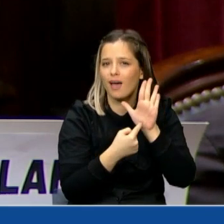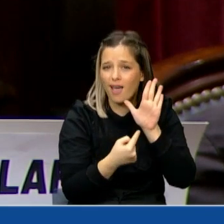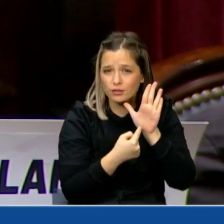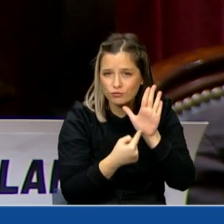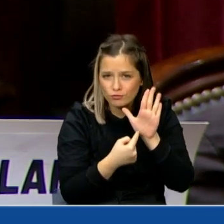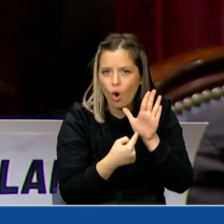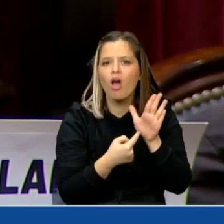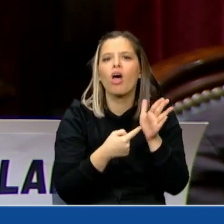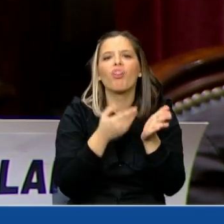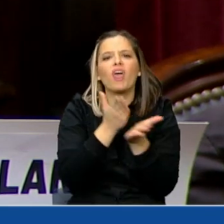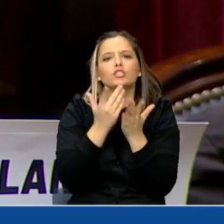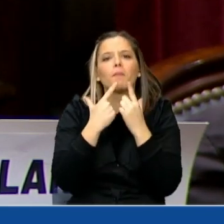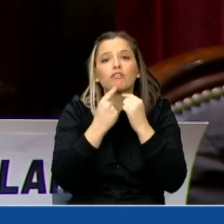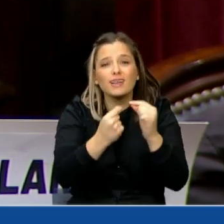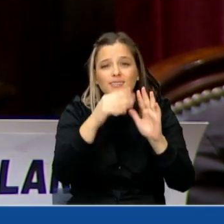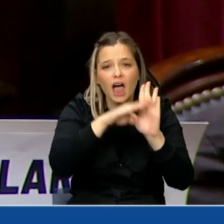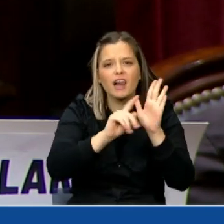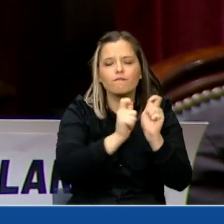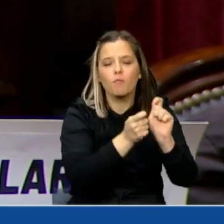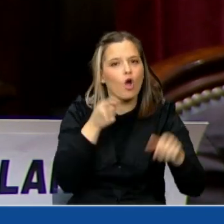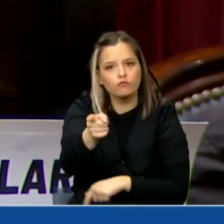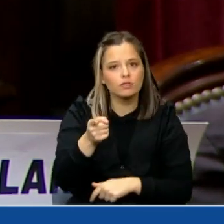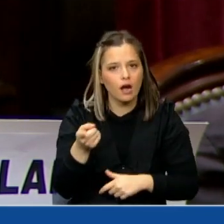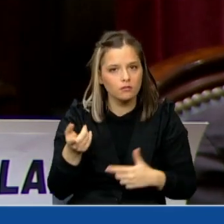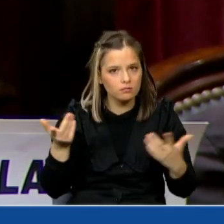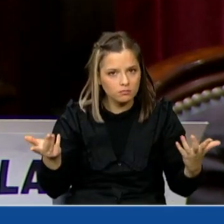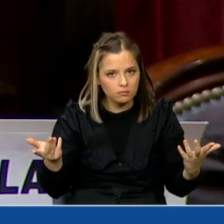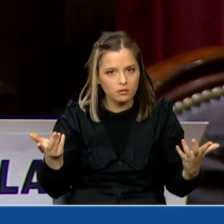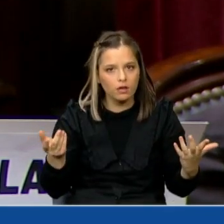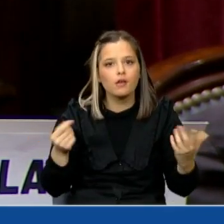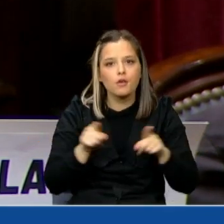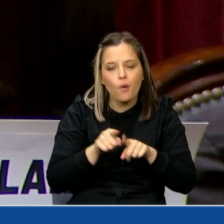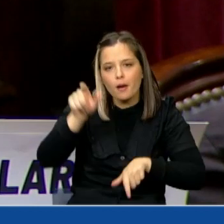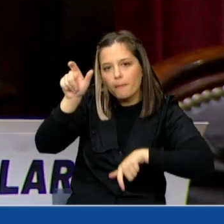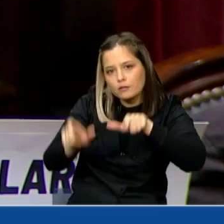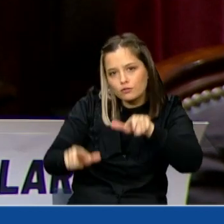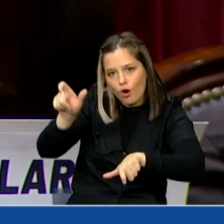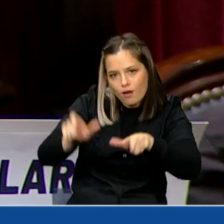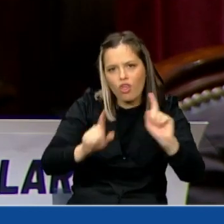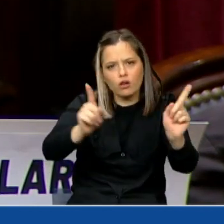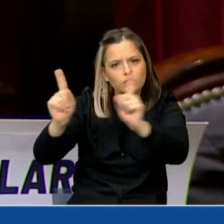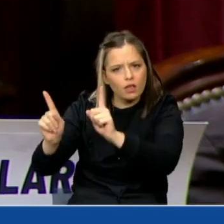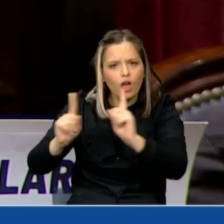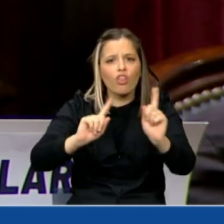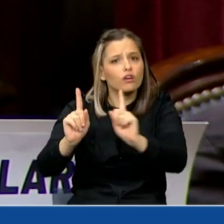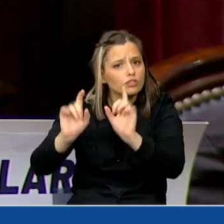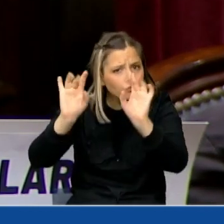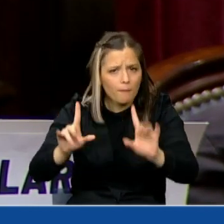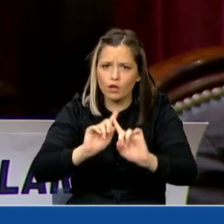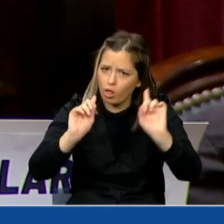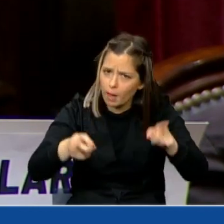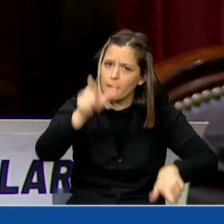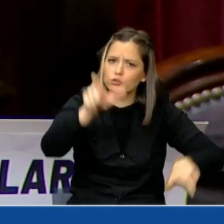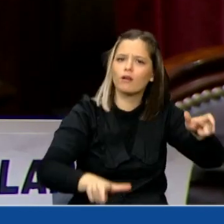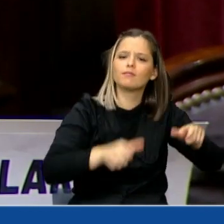derecho a la protesta, una reforma totalmente reaccionaria, que está siendo enfrentada en las calles por no solo los docentes, sino por el pueblo trabajador de